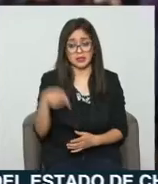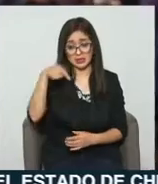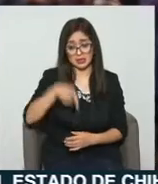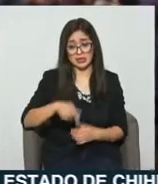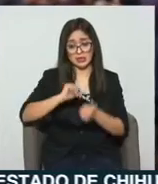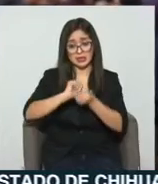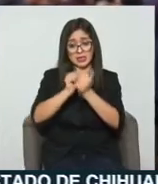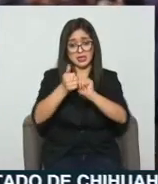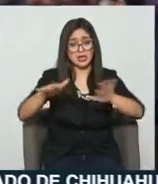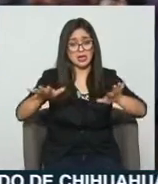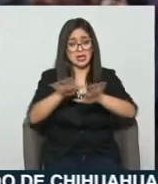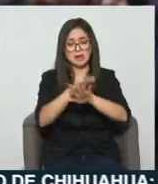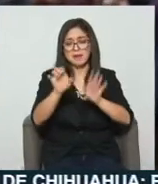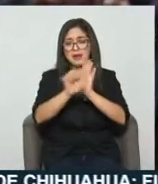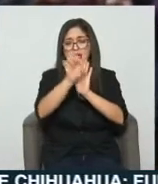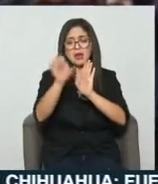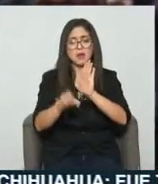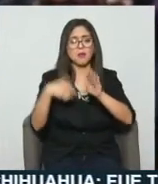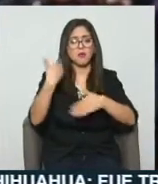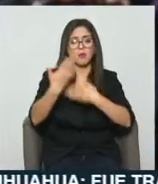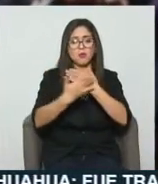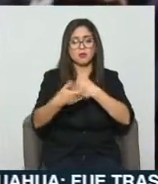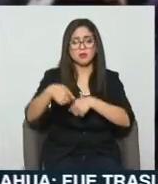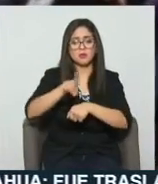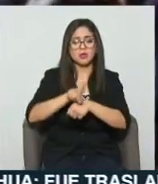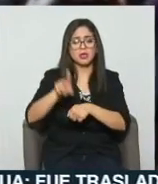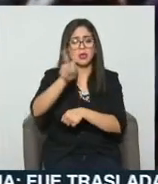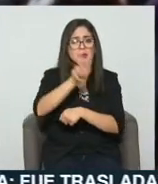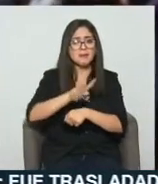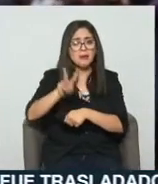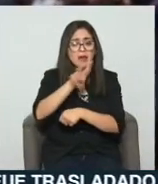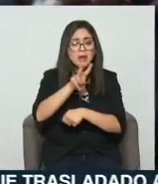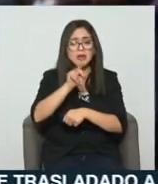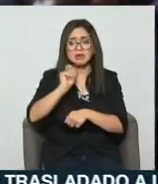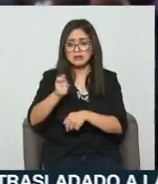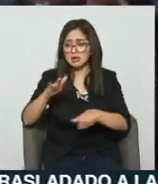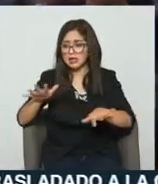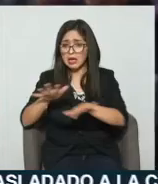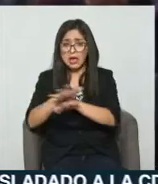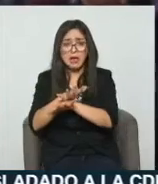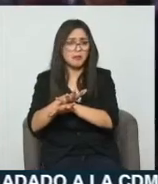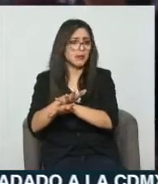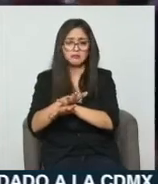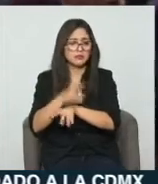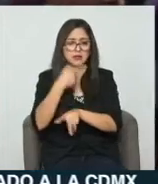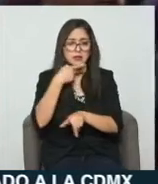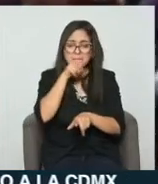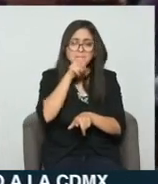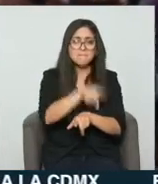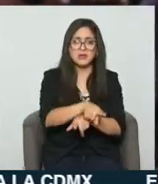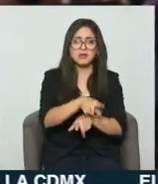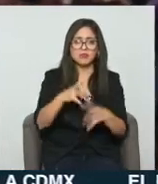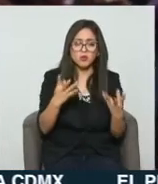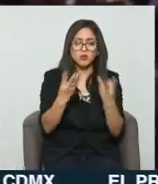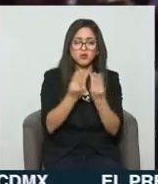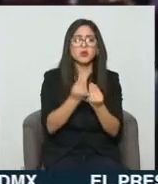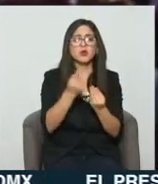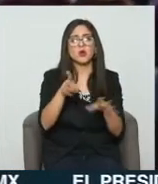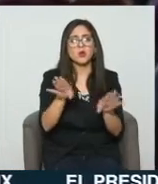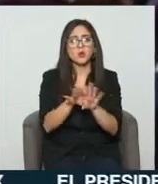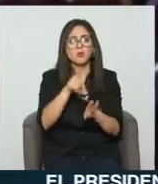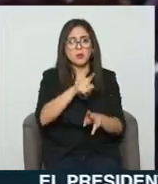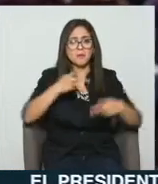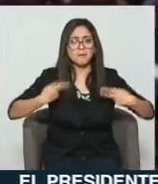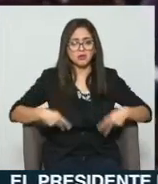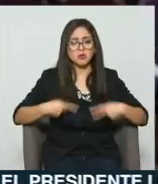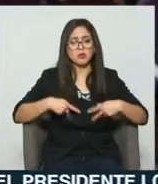a partir del viernes a contar ya con otra institución distinta a la Procuraduría, va a ser la misma, con los idénticos servidores